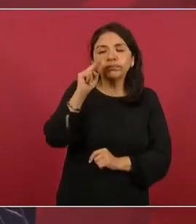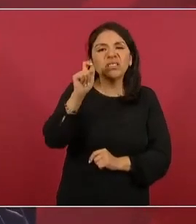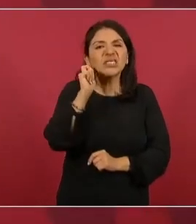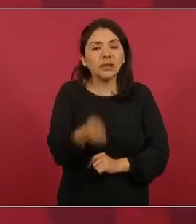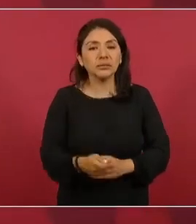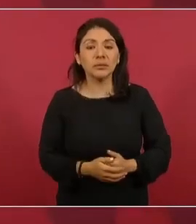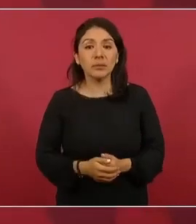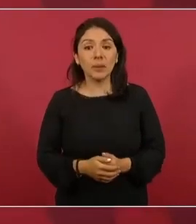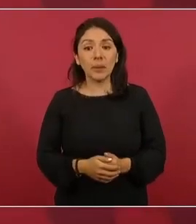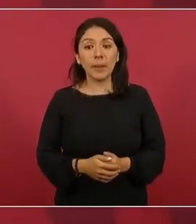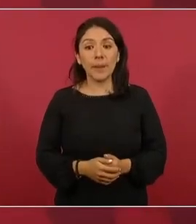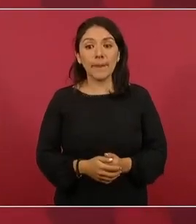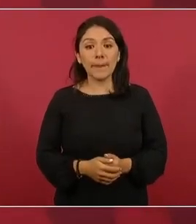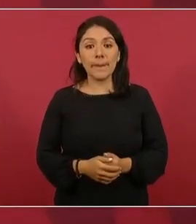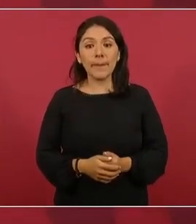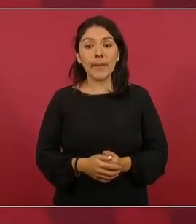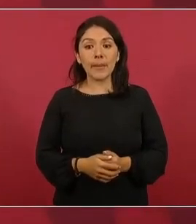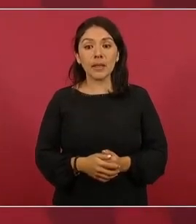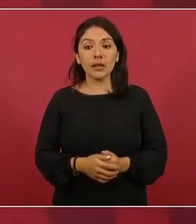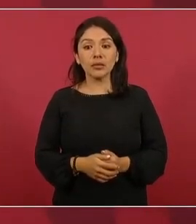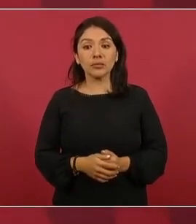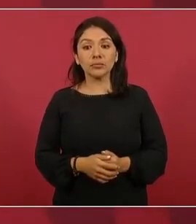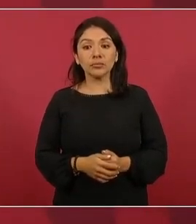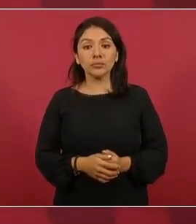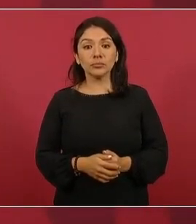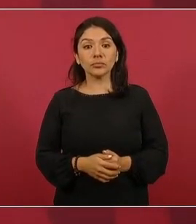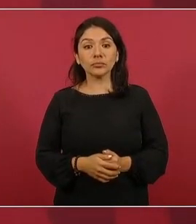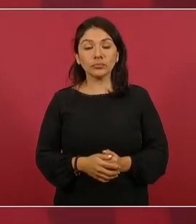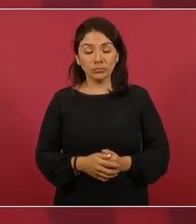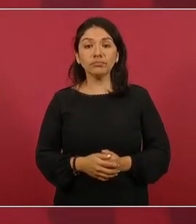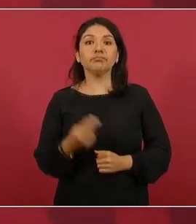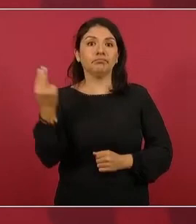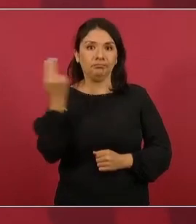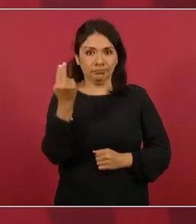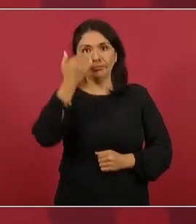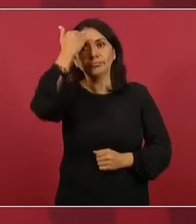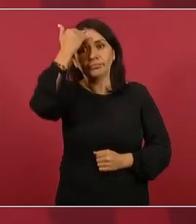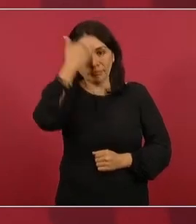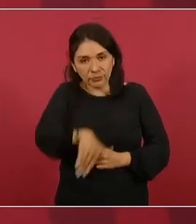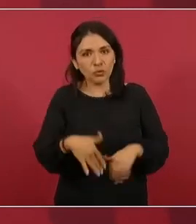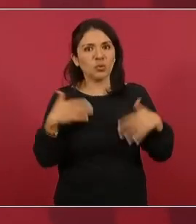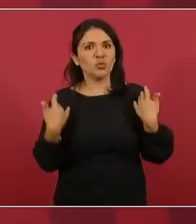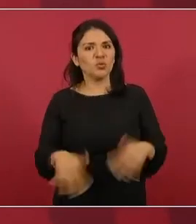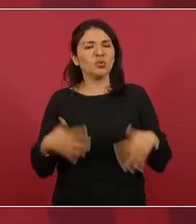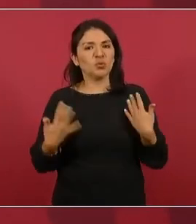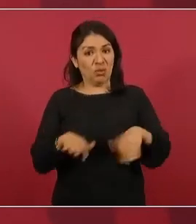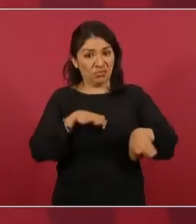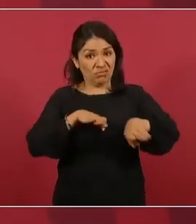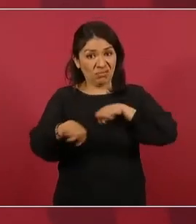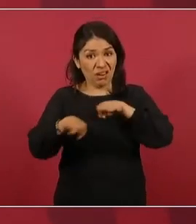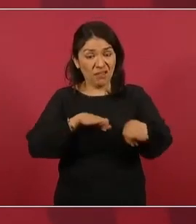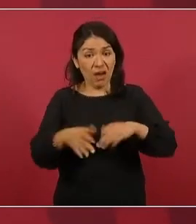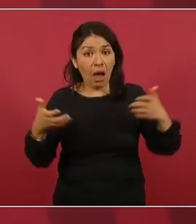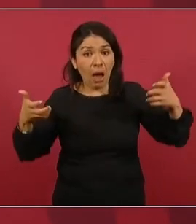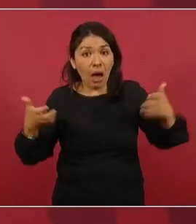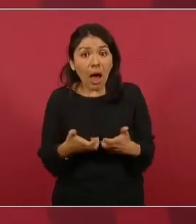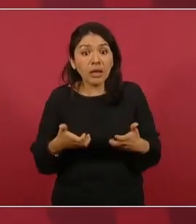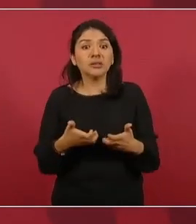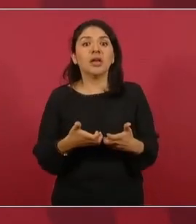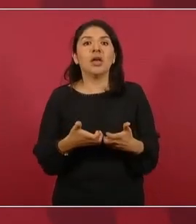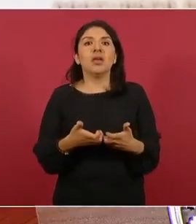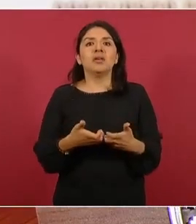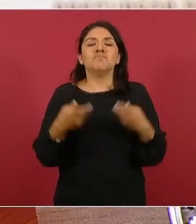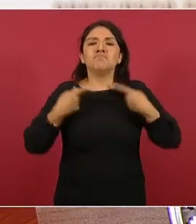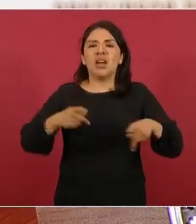y que se reconozca la labor que están haciendo los marinos,